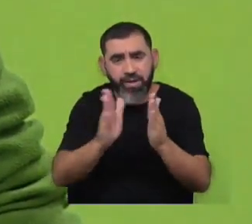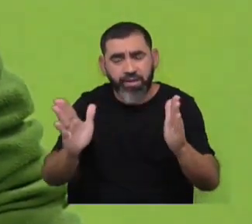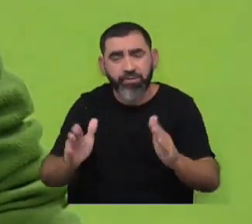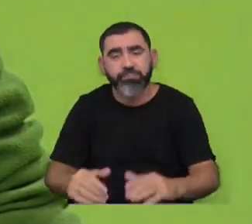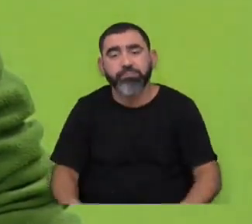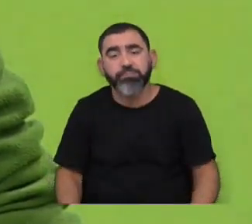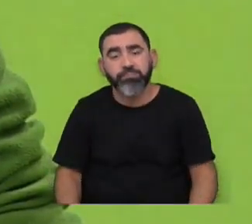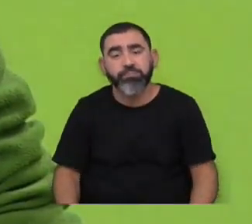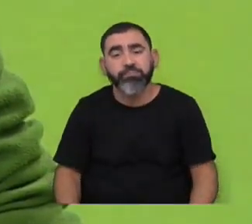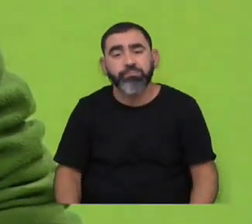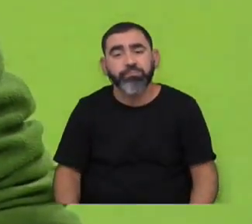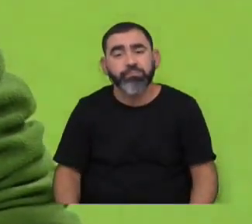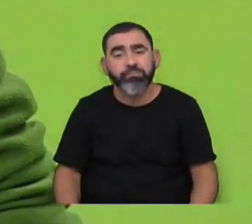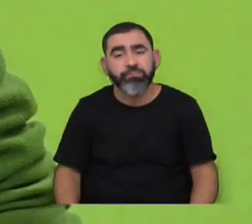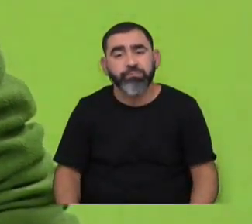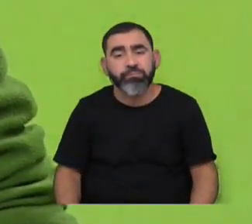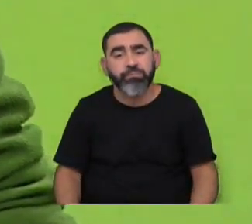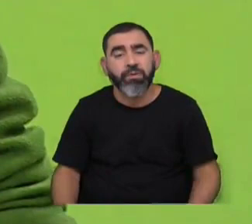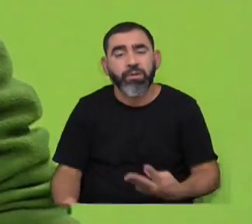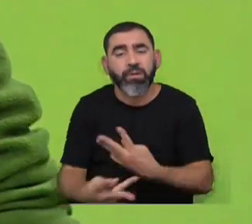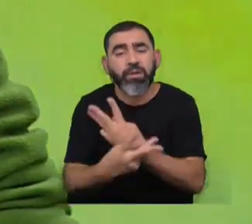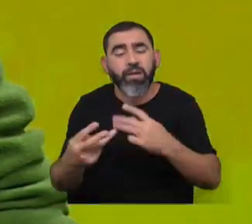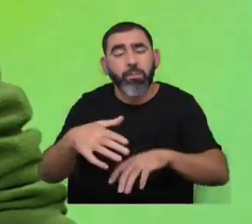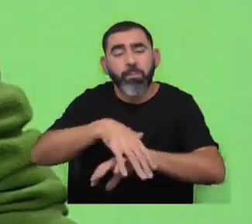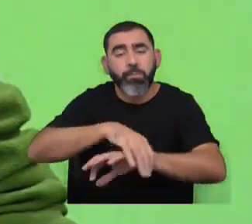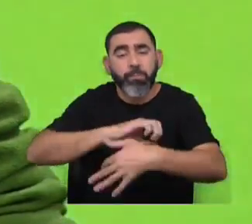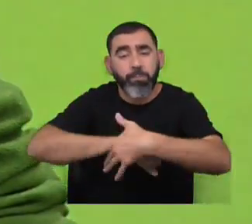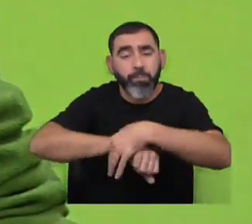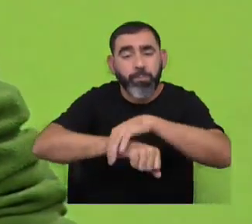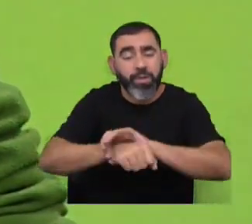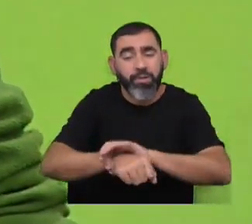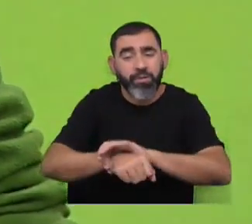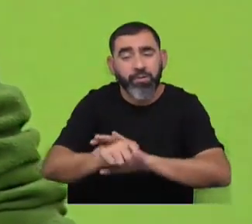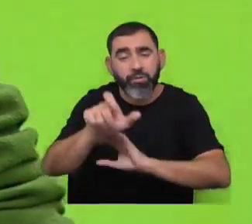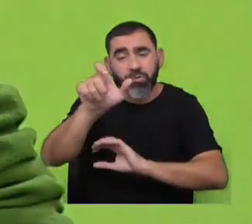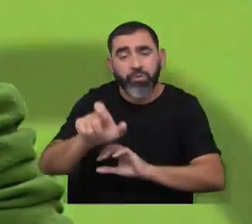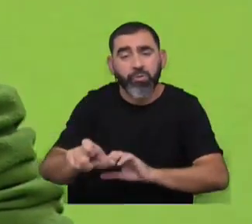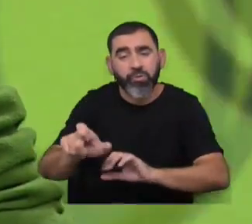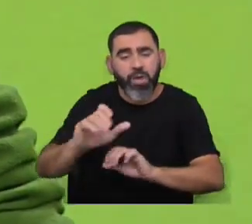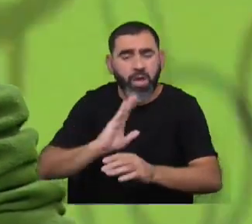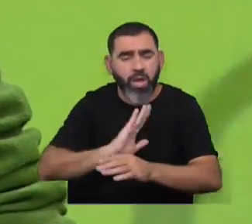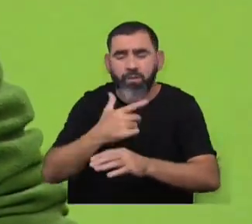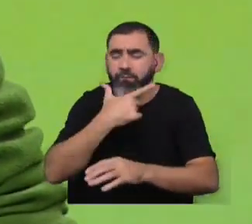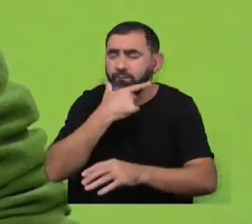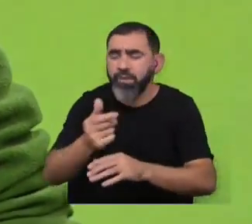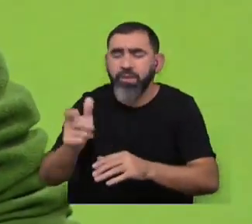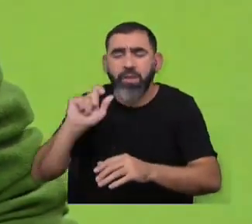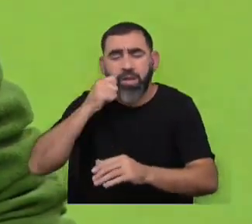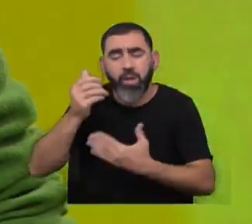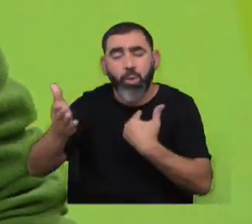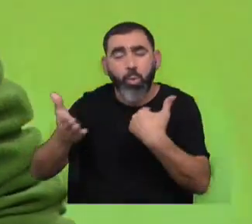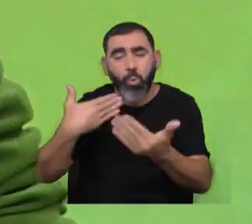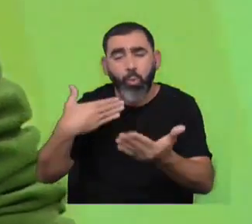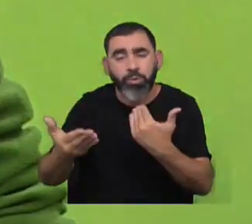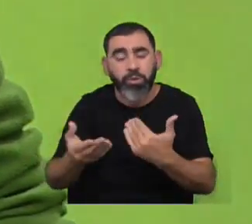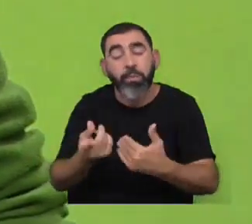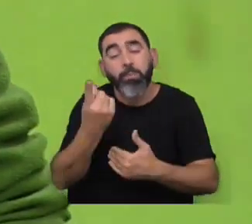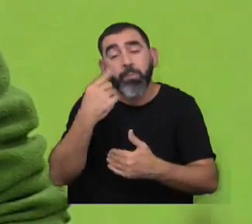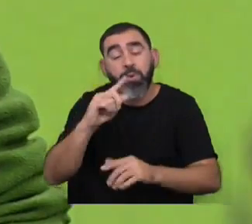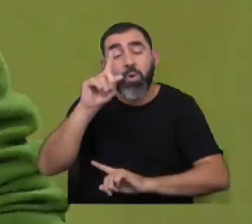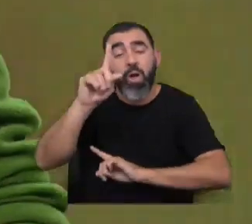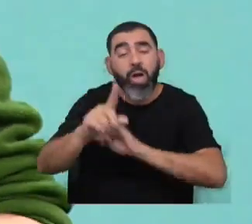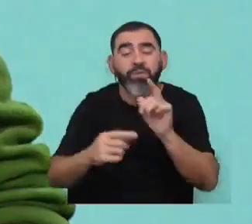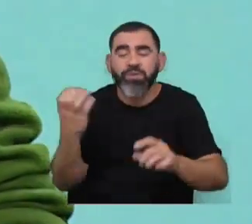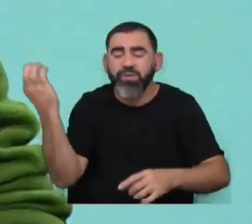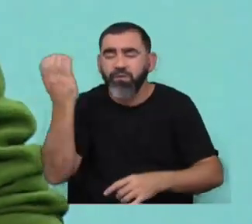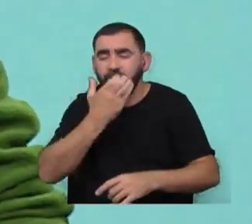gustaría remarcar. Porque por lo general los paleontólogos, como vos decís, y las paleontólogas son personas muy accesibles, que les gusta hablar de su trabajo, pero también a veces queda